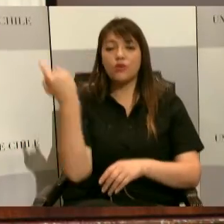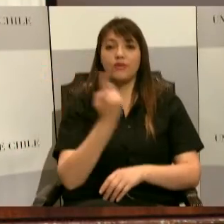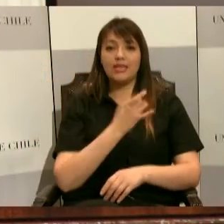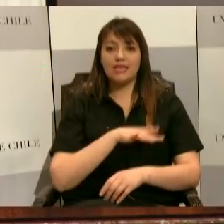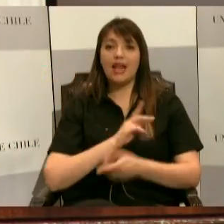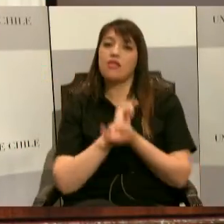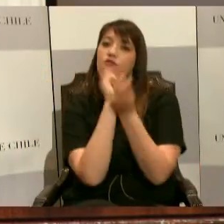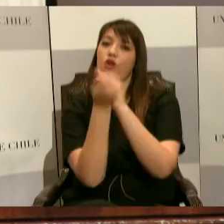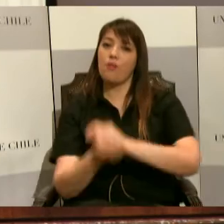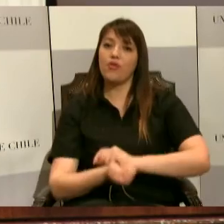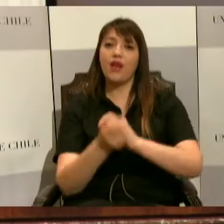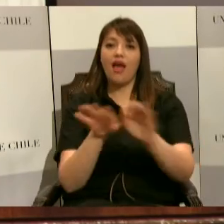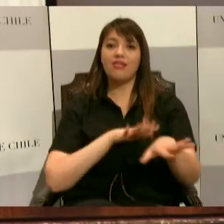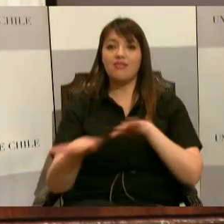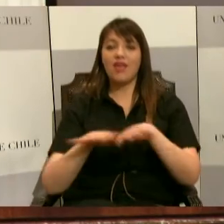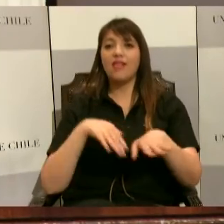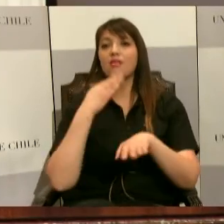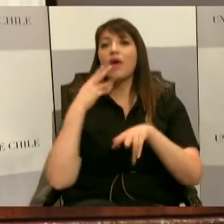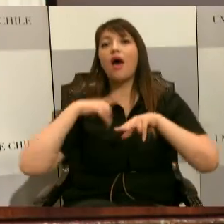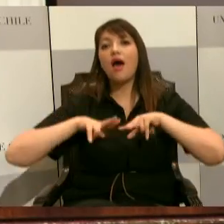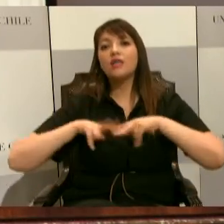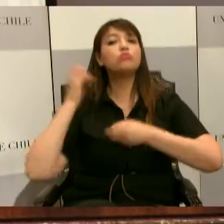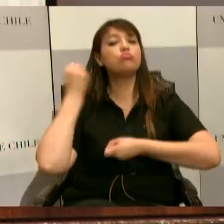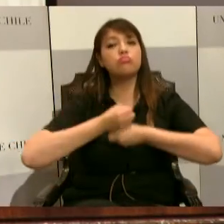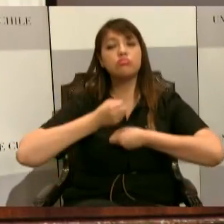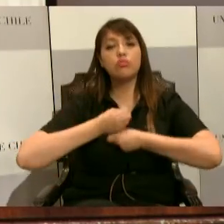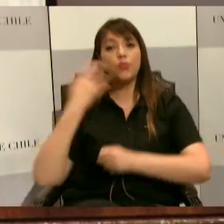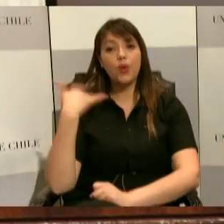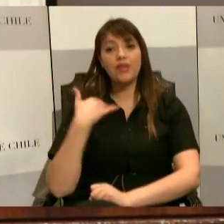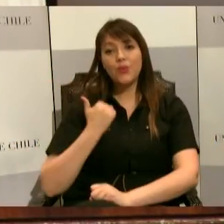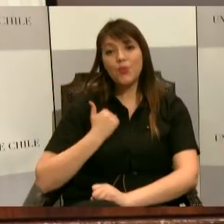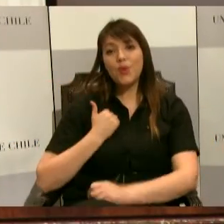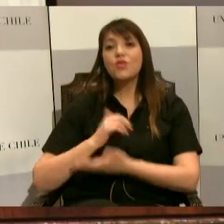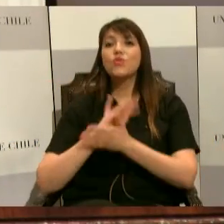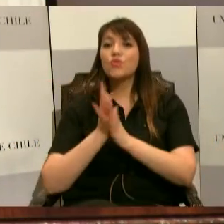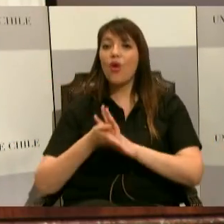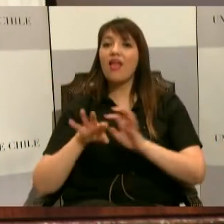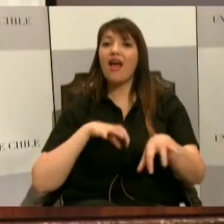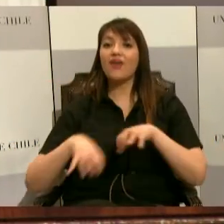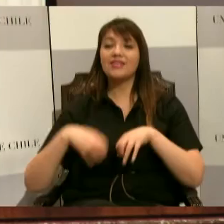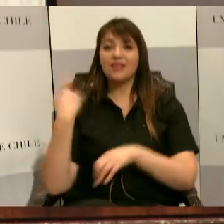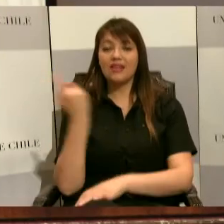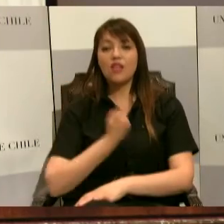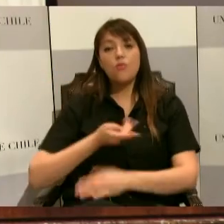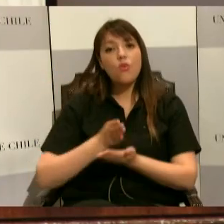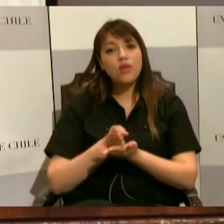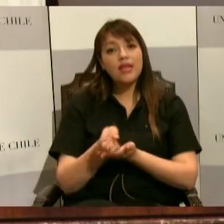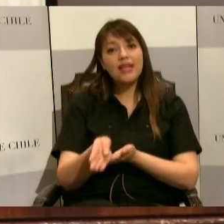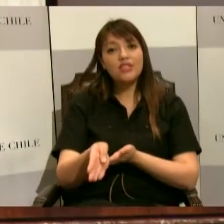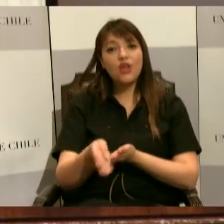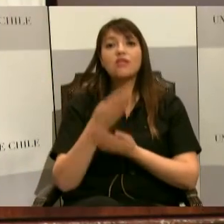es transformadora. La actividad del pregrado constituye una de las tareas esenciales en el cumplimiento de la misión de la universidad, por lo que hemos dado inicio a un proceso